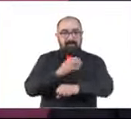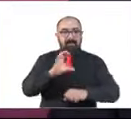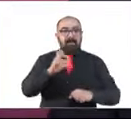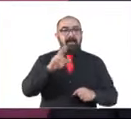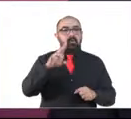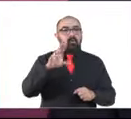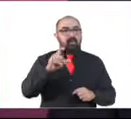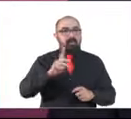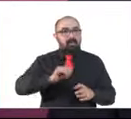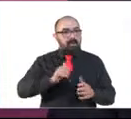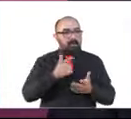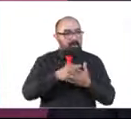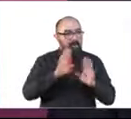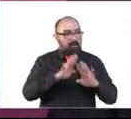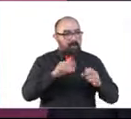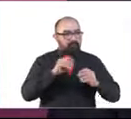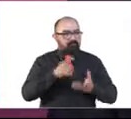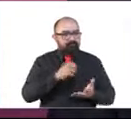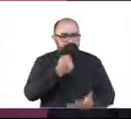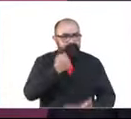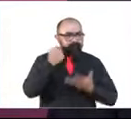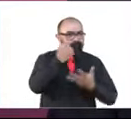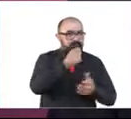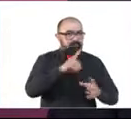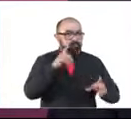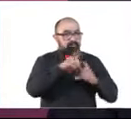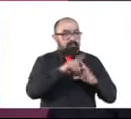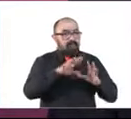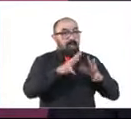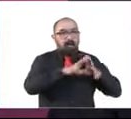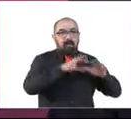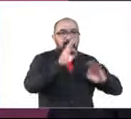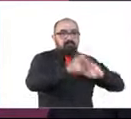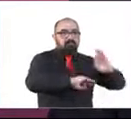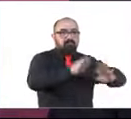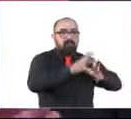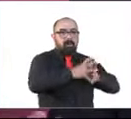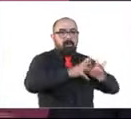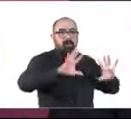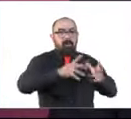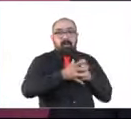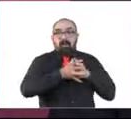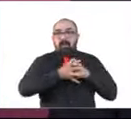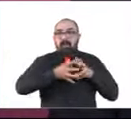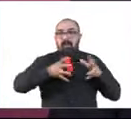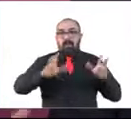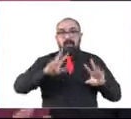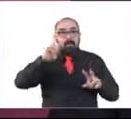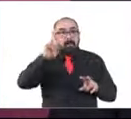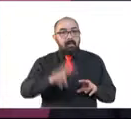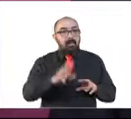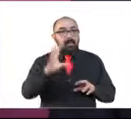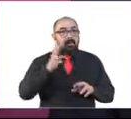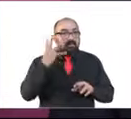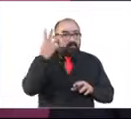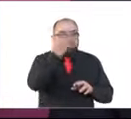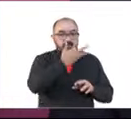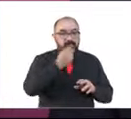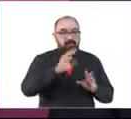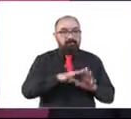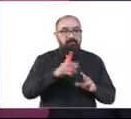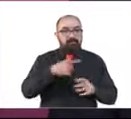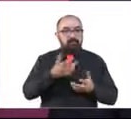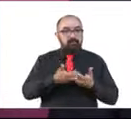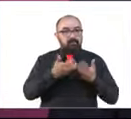Brugada, hemos invertido, hoy es un parque de alrededor de 40 hectáreas, increíblemente en ese lugar que tiene un suelo salitre